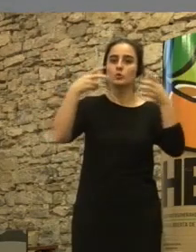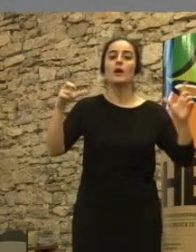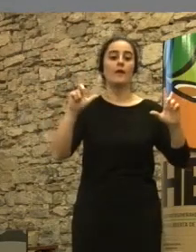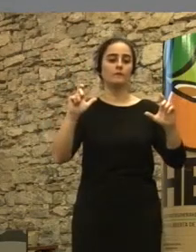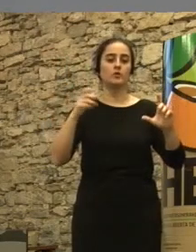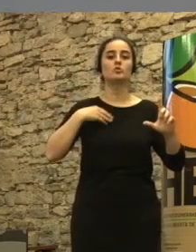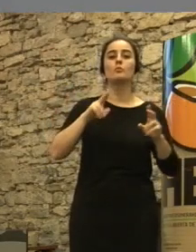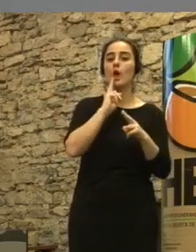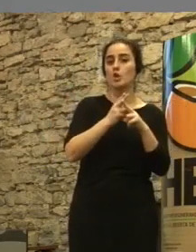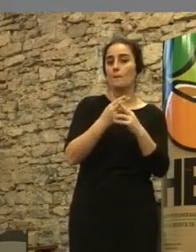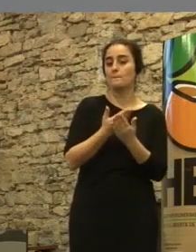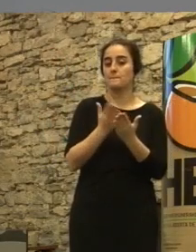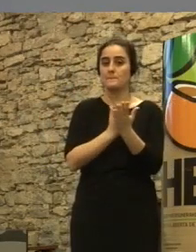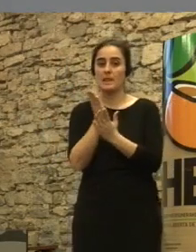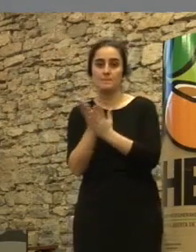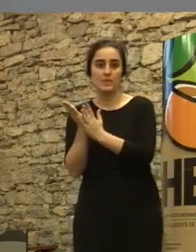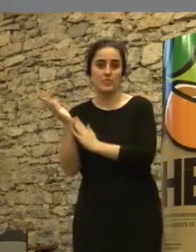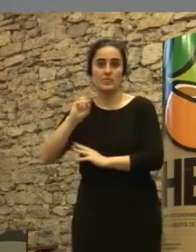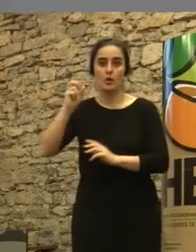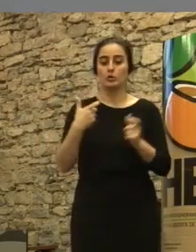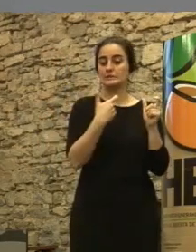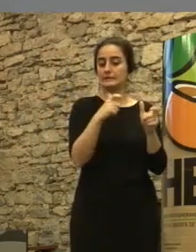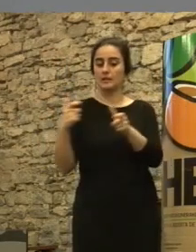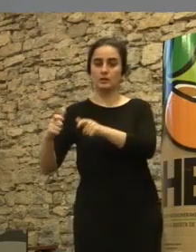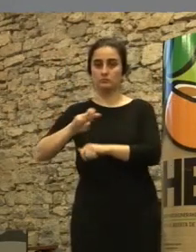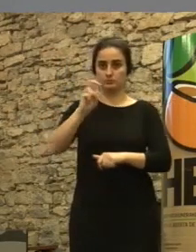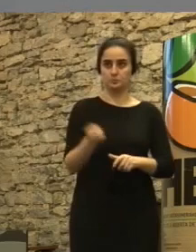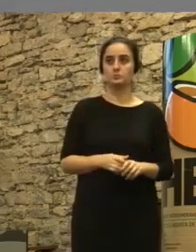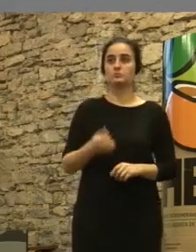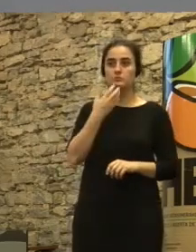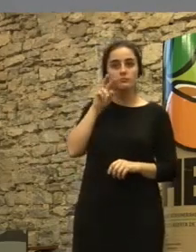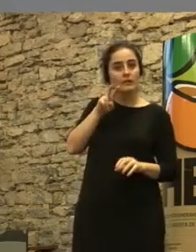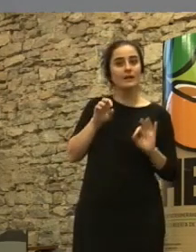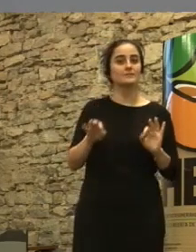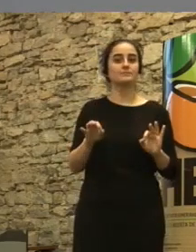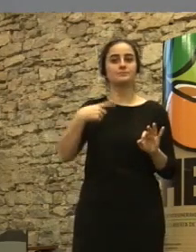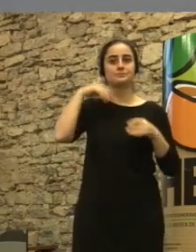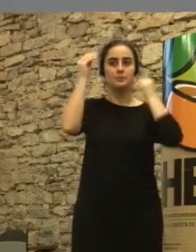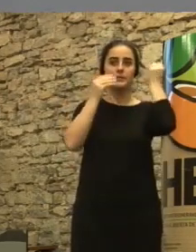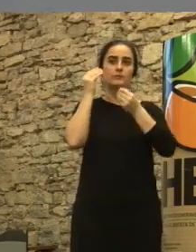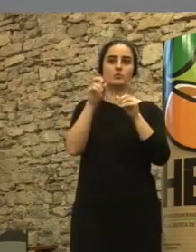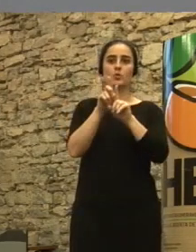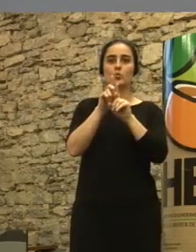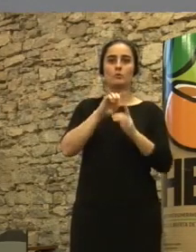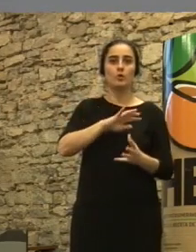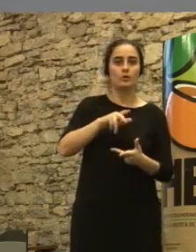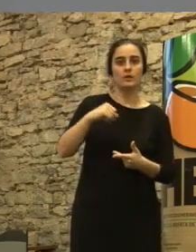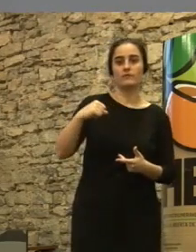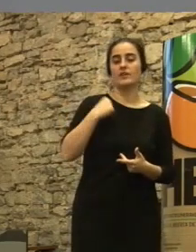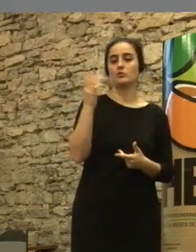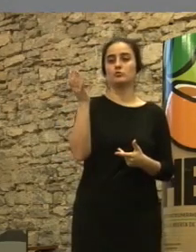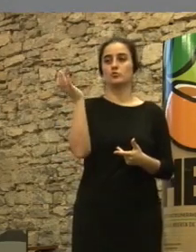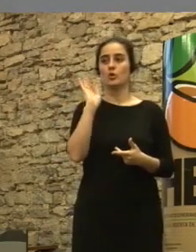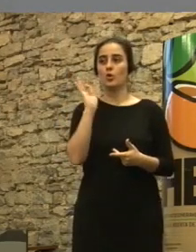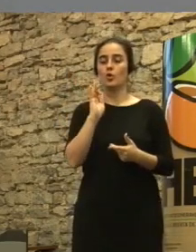mejor un nombre de un medio, o unas secciones, ¿no? Es algo así, ¿no? Cuando vemos eso, pensamos que son esas fake news o pensamos que es desinformación, que son